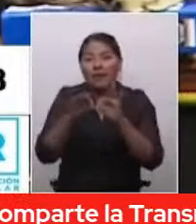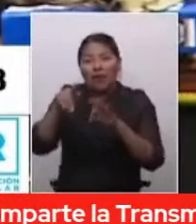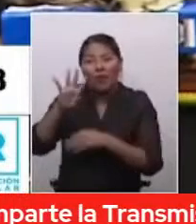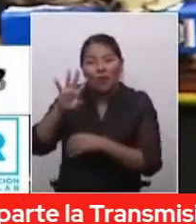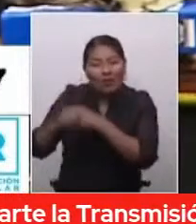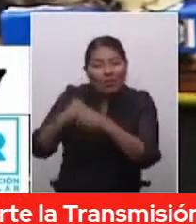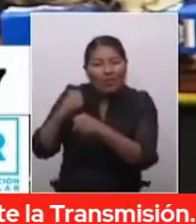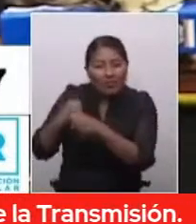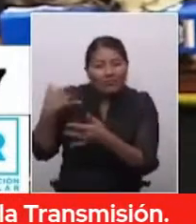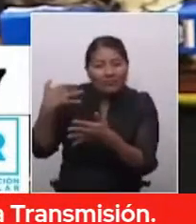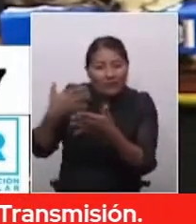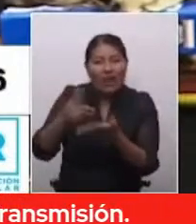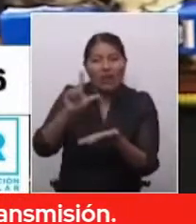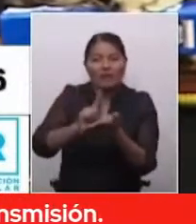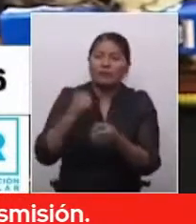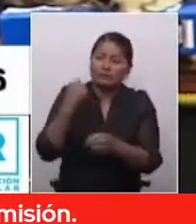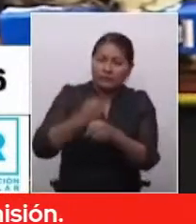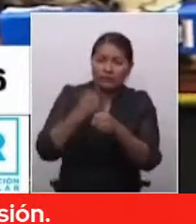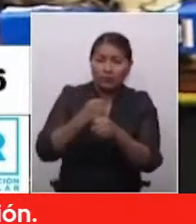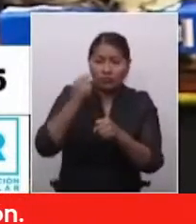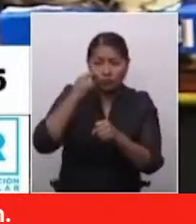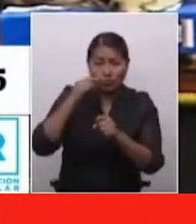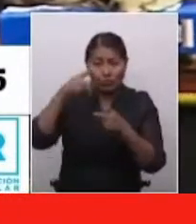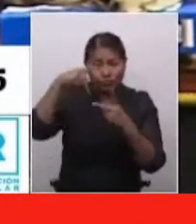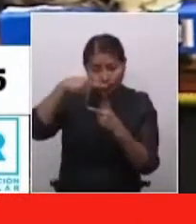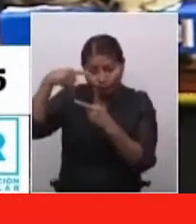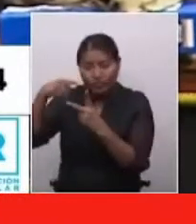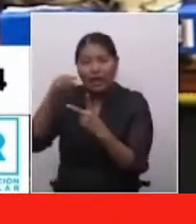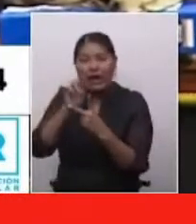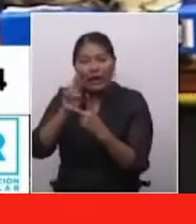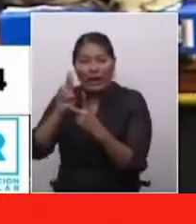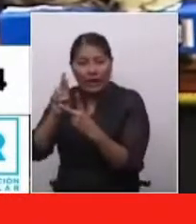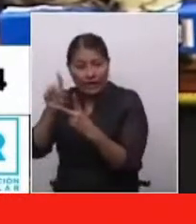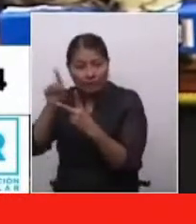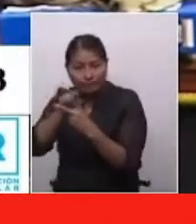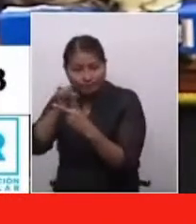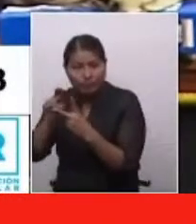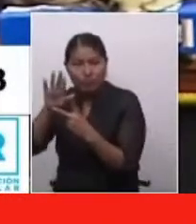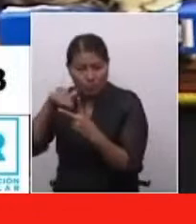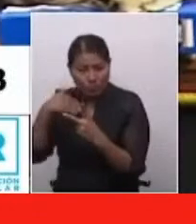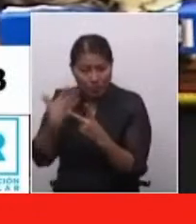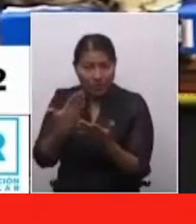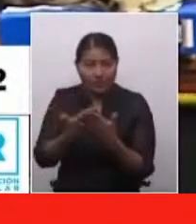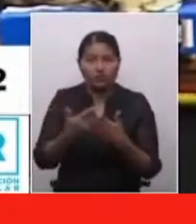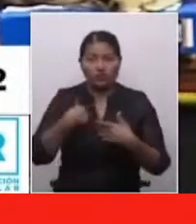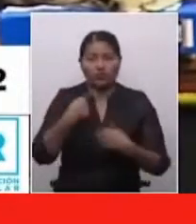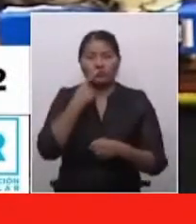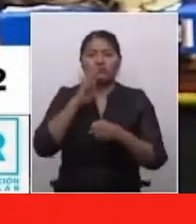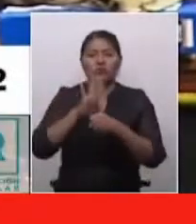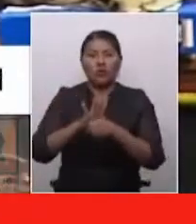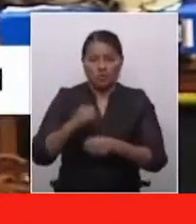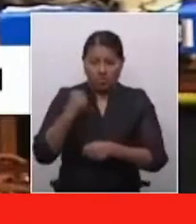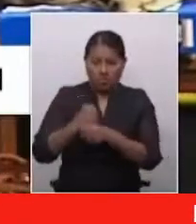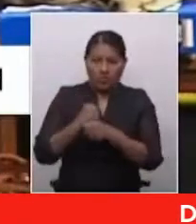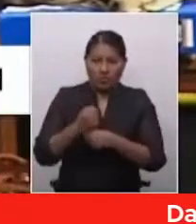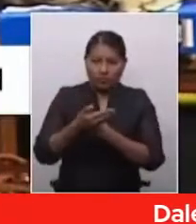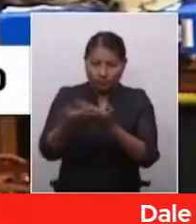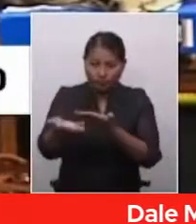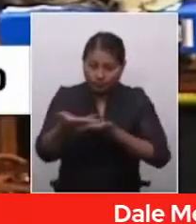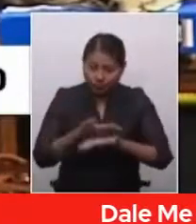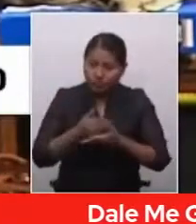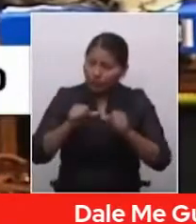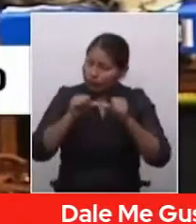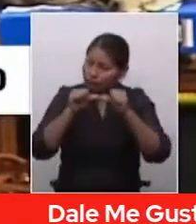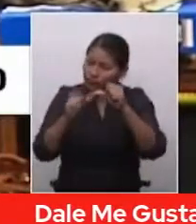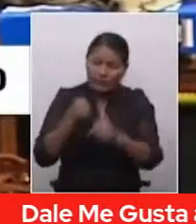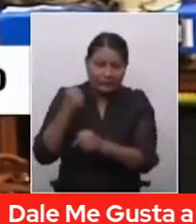a Lima. Marquen las 2 R's de Renovación Popular. Yo me comprometo a trabajar por ustedes todo el